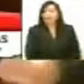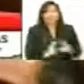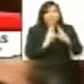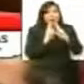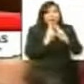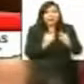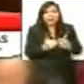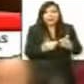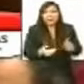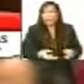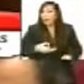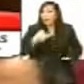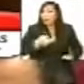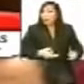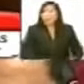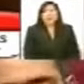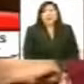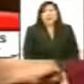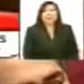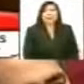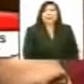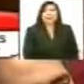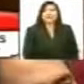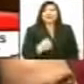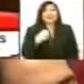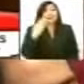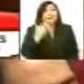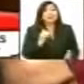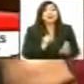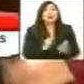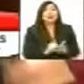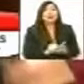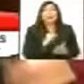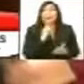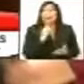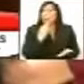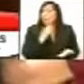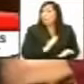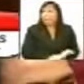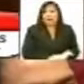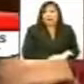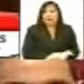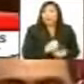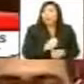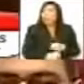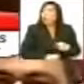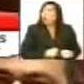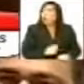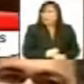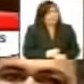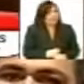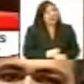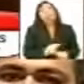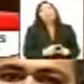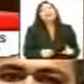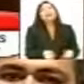respuesta ante la justicia. Sabemos que ha sido un mal endémico desde hace muchos años,